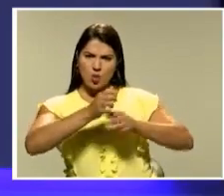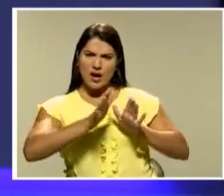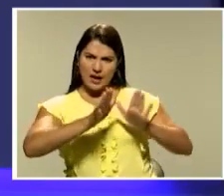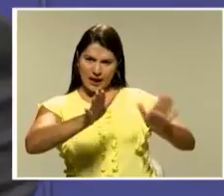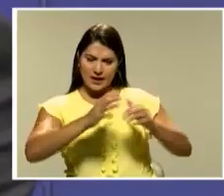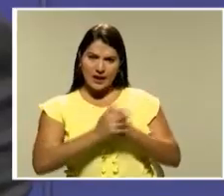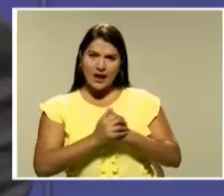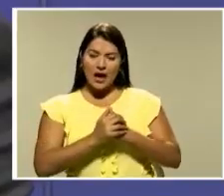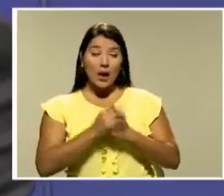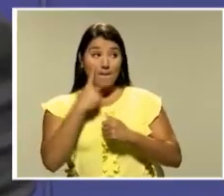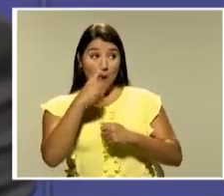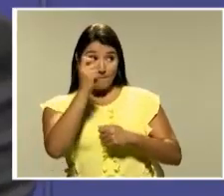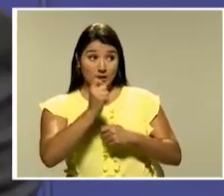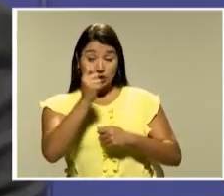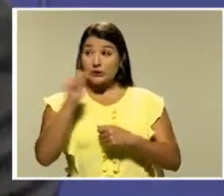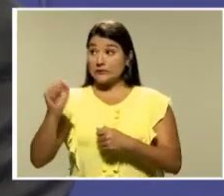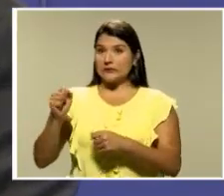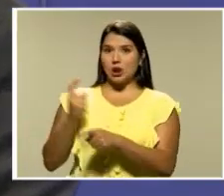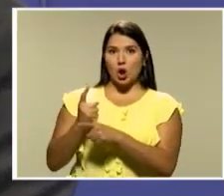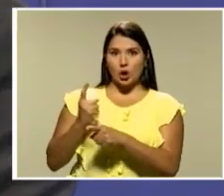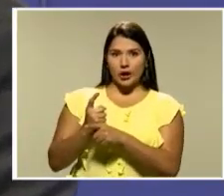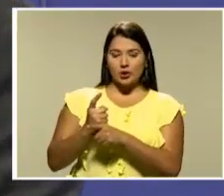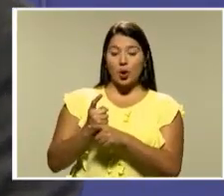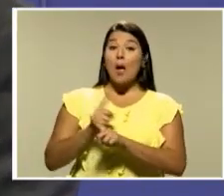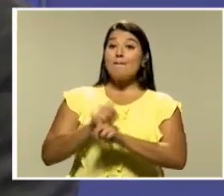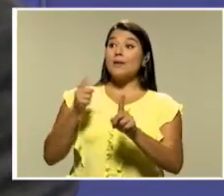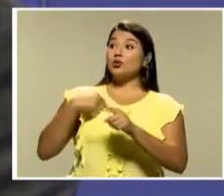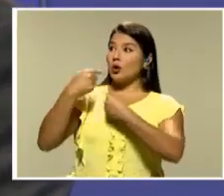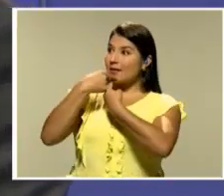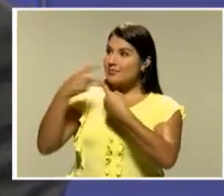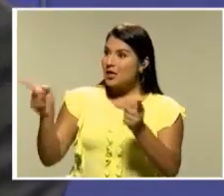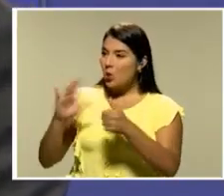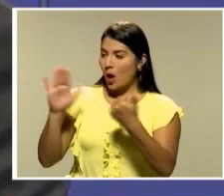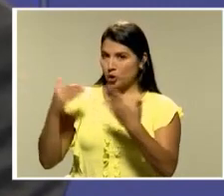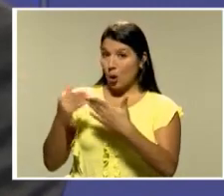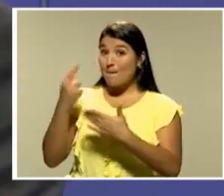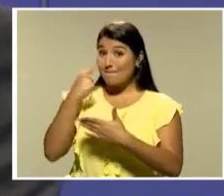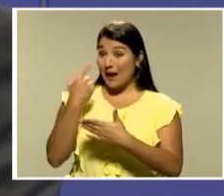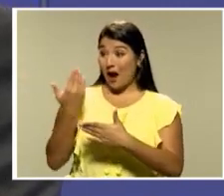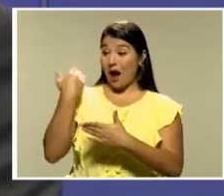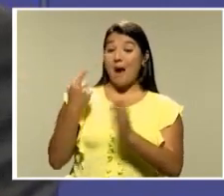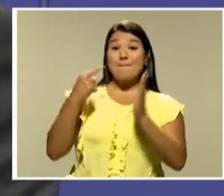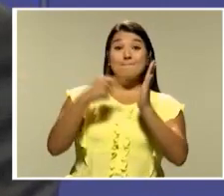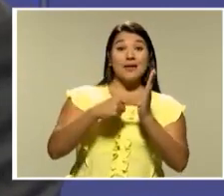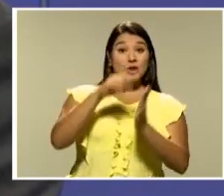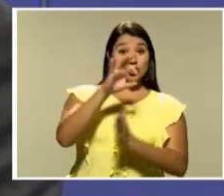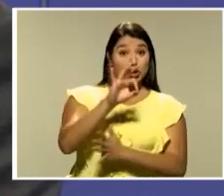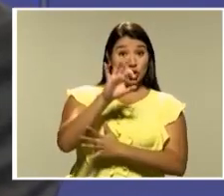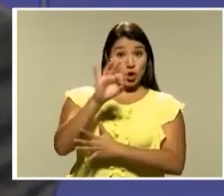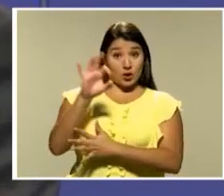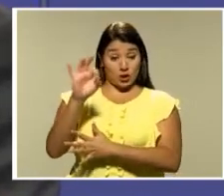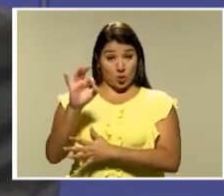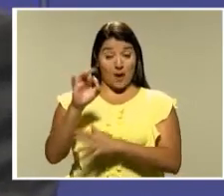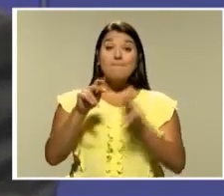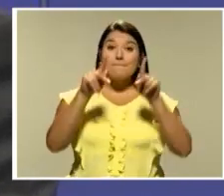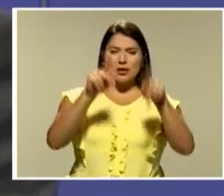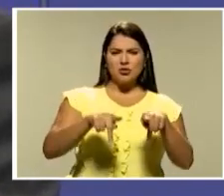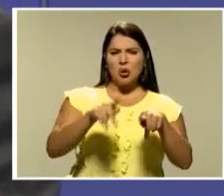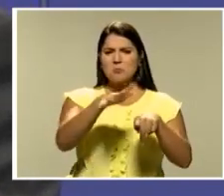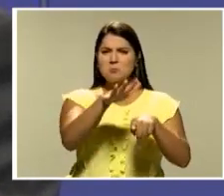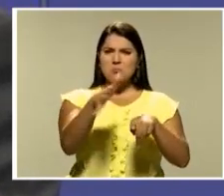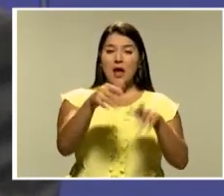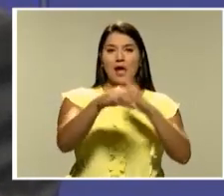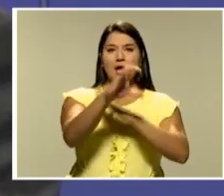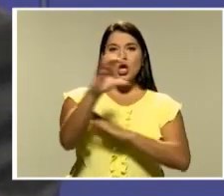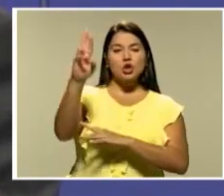tránsito paralizado por las pensiones. Exactamente, en cambio yo le digo a todo el mundo, vea, en 1999 la persona promedio